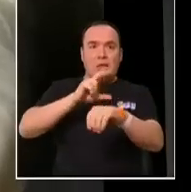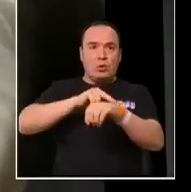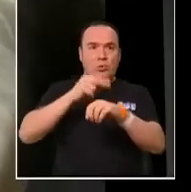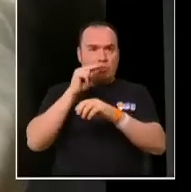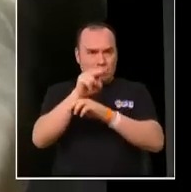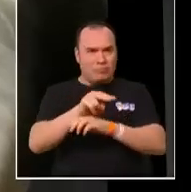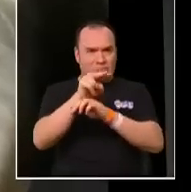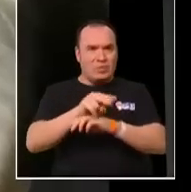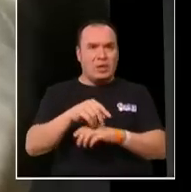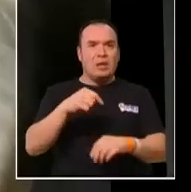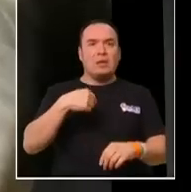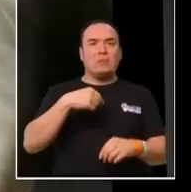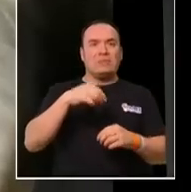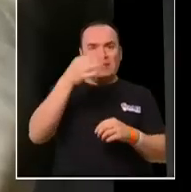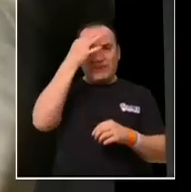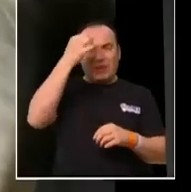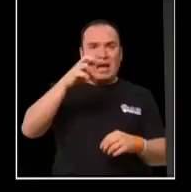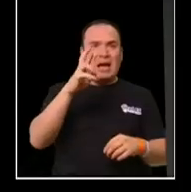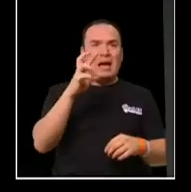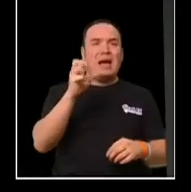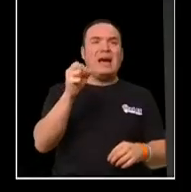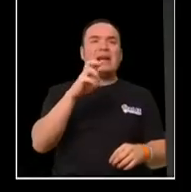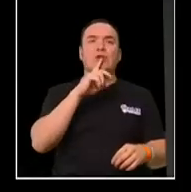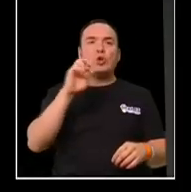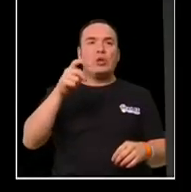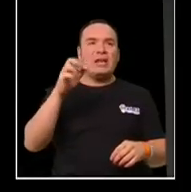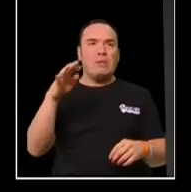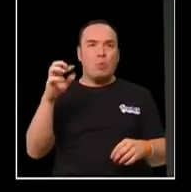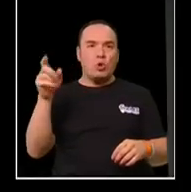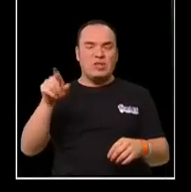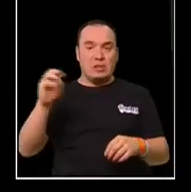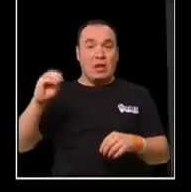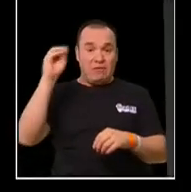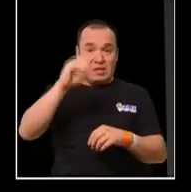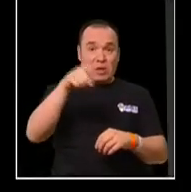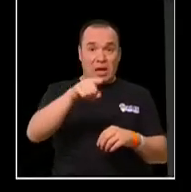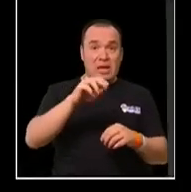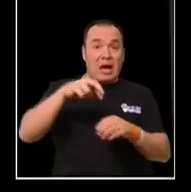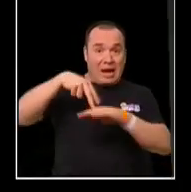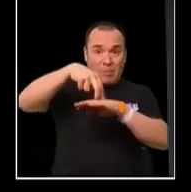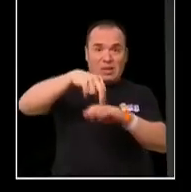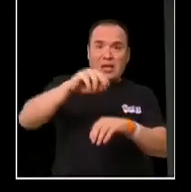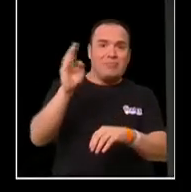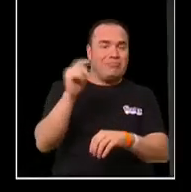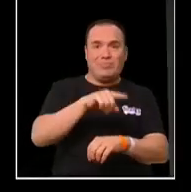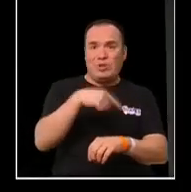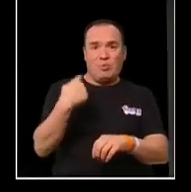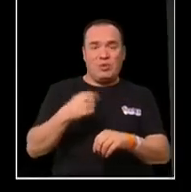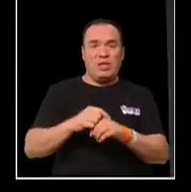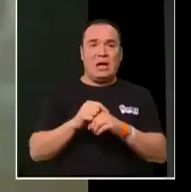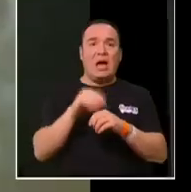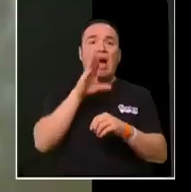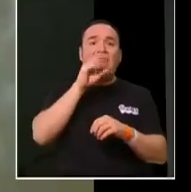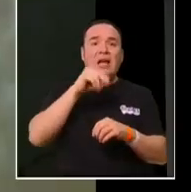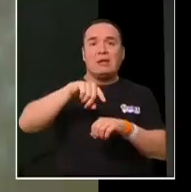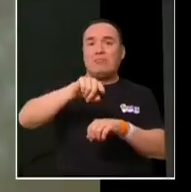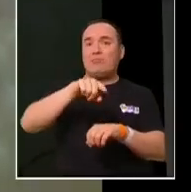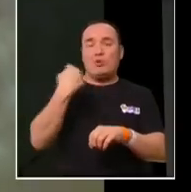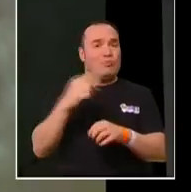una artroglipsis. Que no iba a poder caminar, que no iba a poder hablar, que siempre iba a depender de sus papás absolutamente para todo.